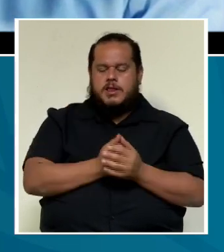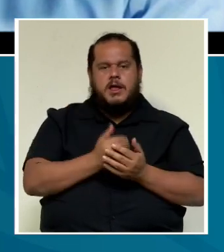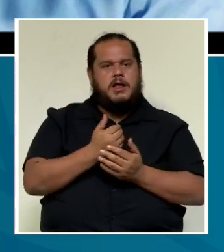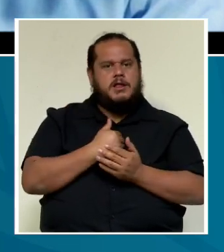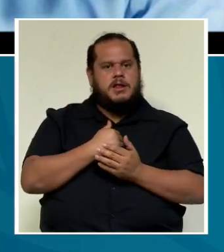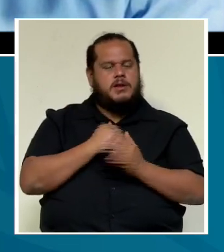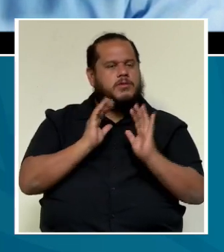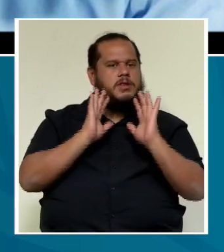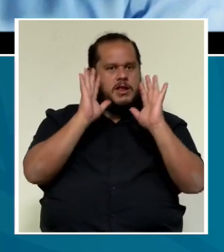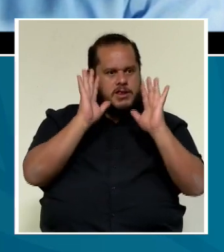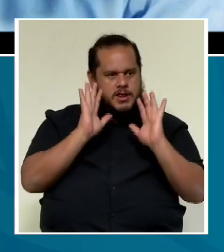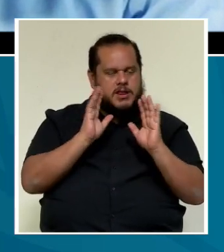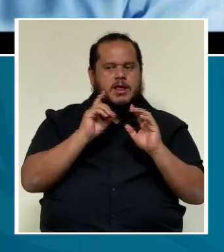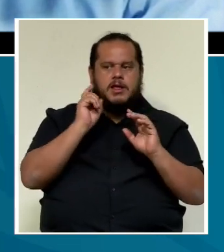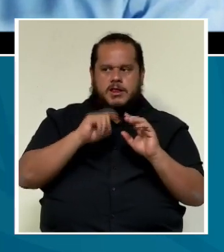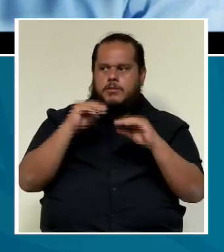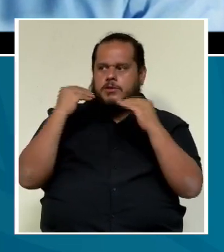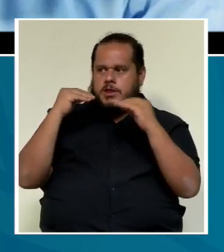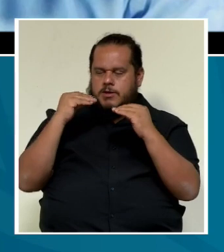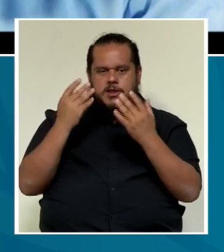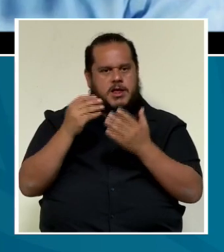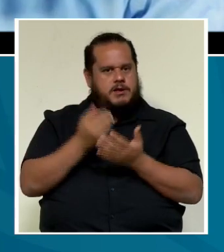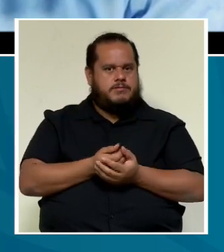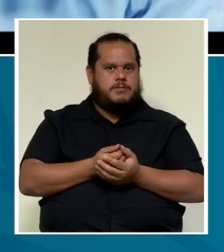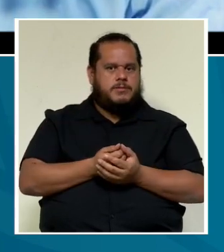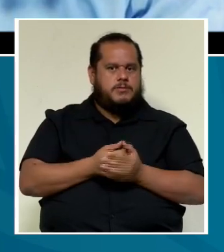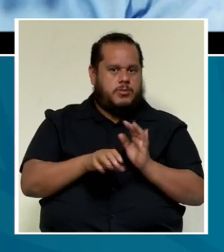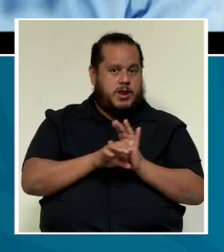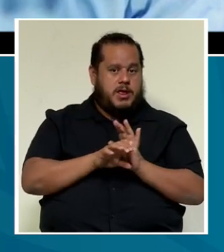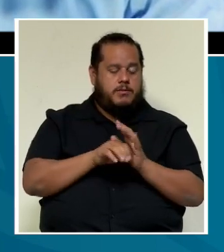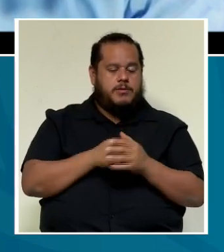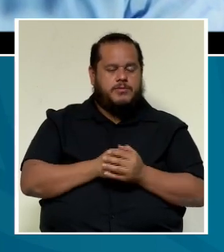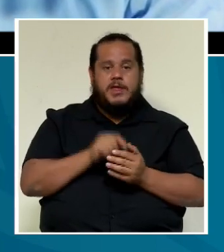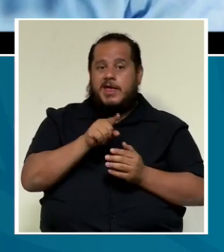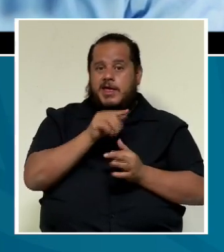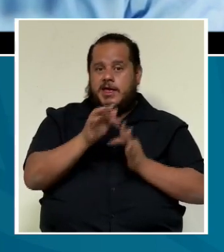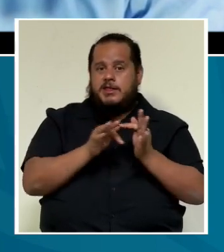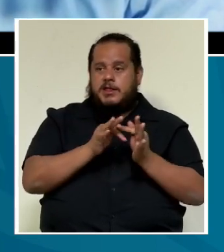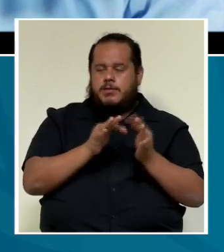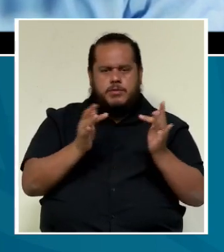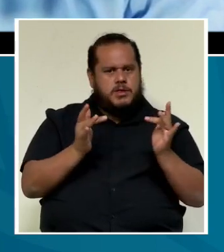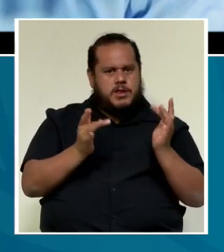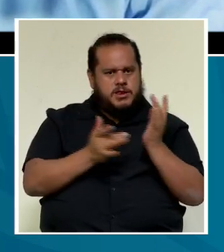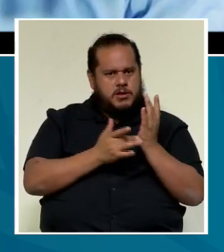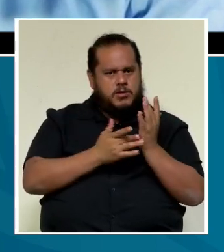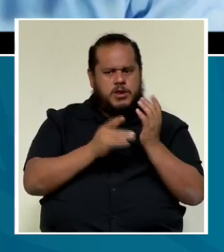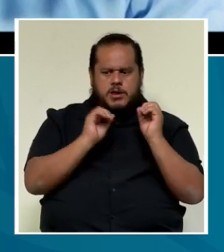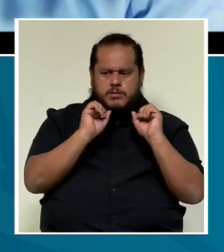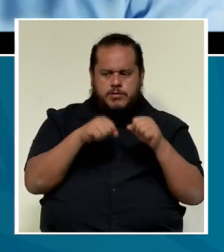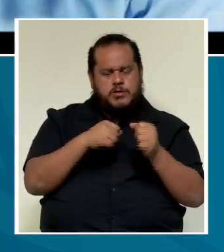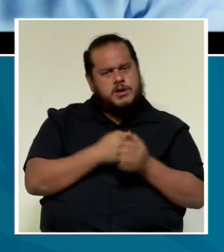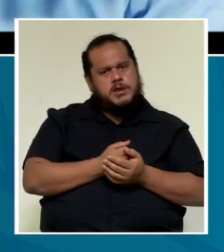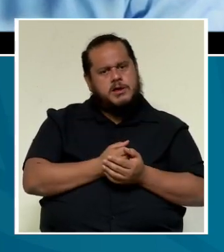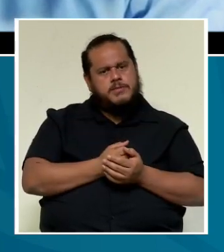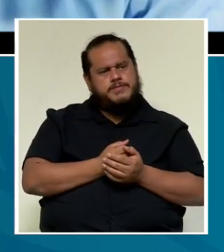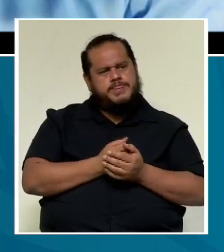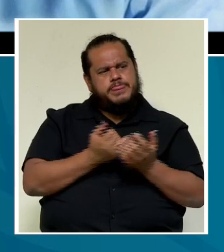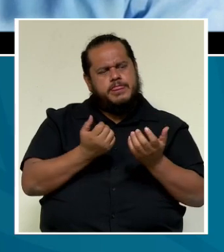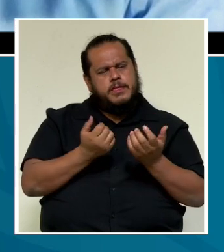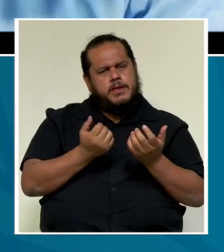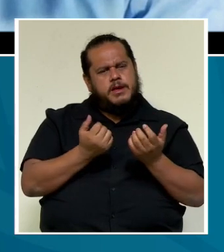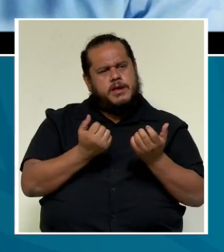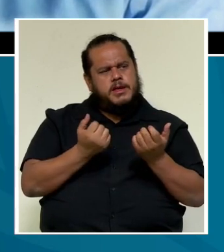tenemos excedentes que tenemos que vender, etcétera. Este tipo de tecnología podría